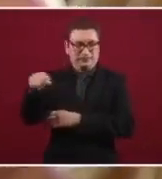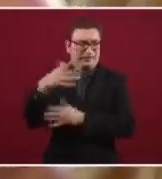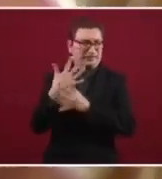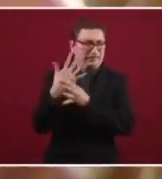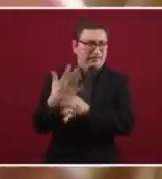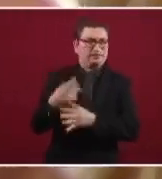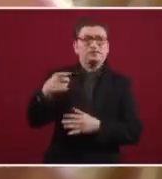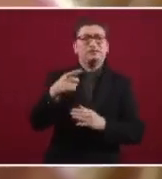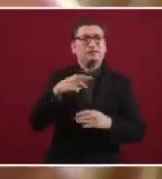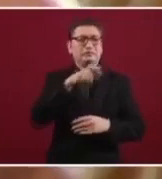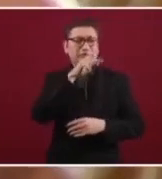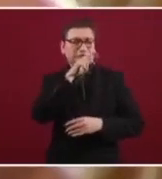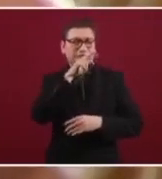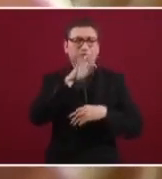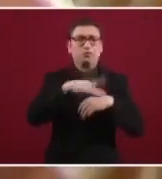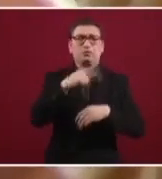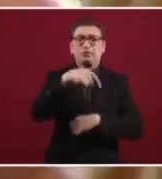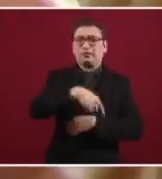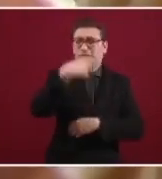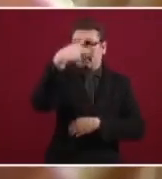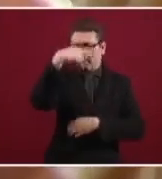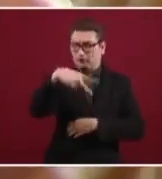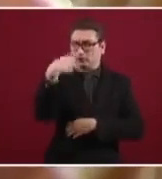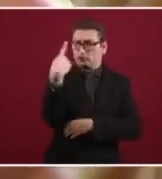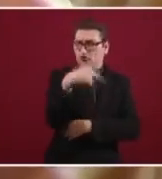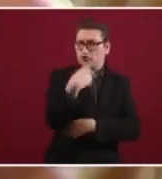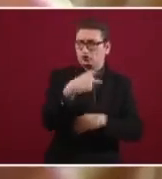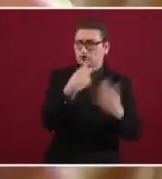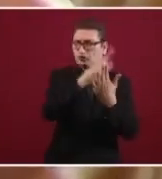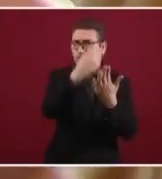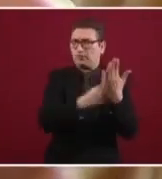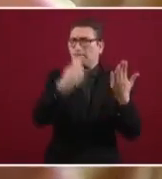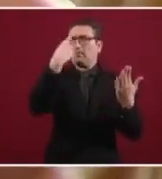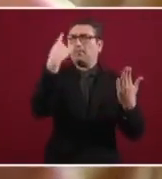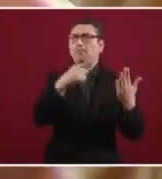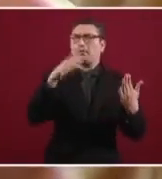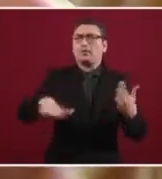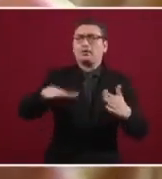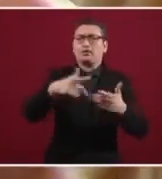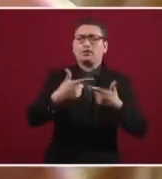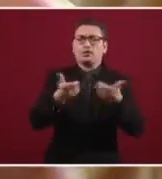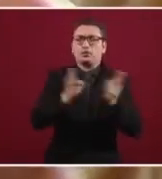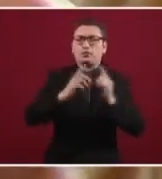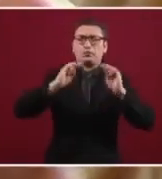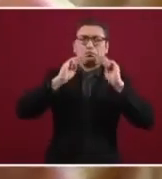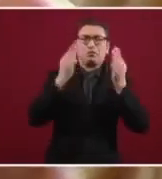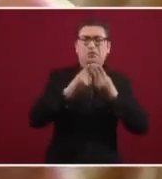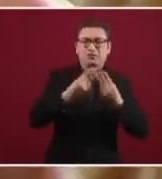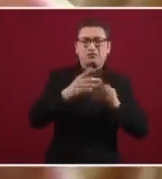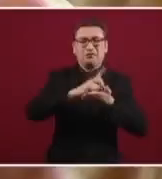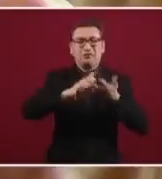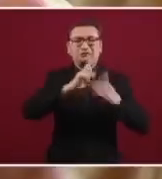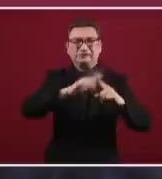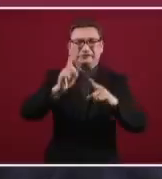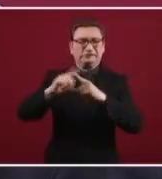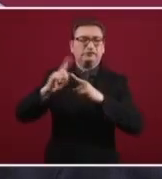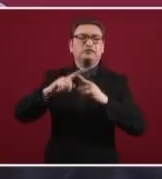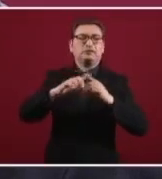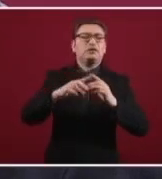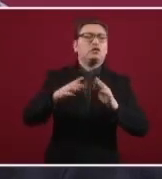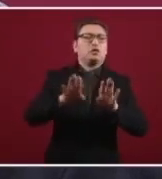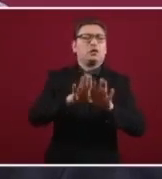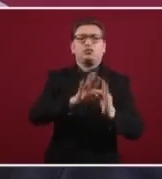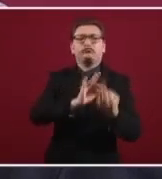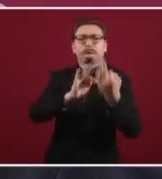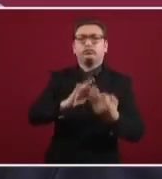la estrategia que tenía México para combatir el narcotráfico y que pues sobre todo